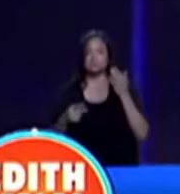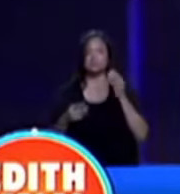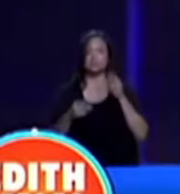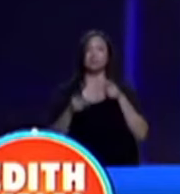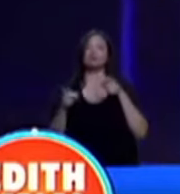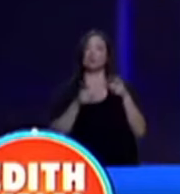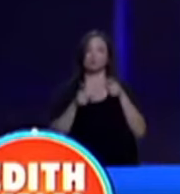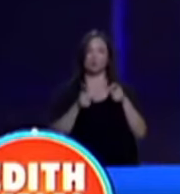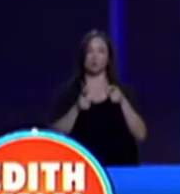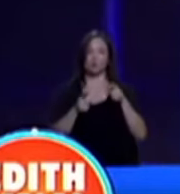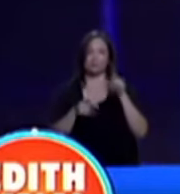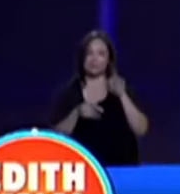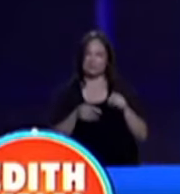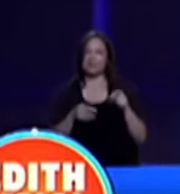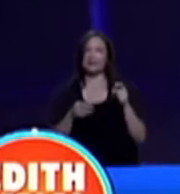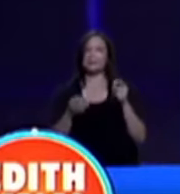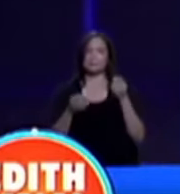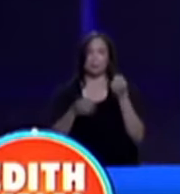es mucho control.